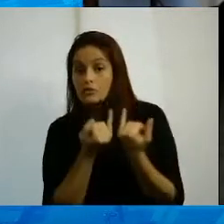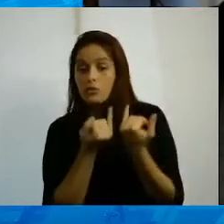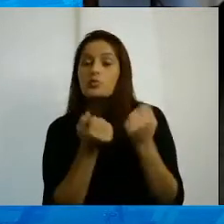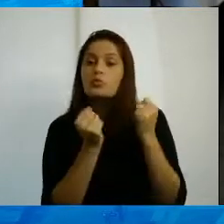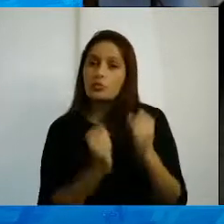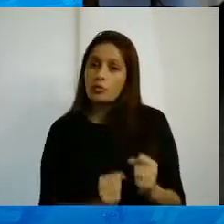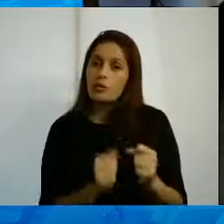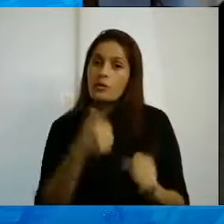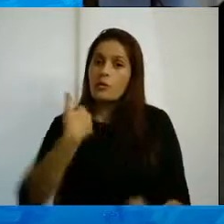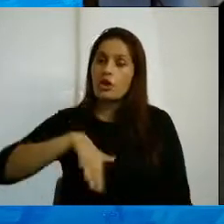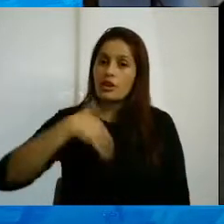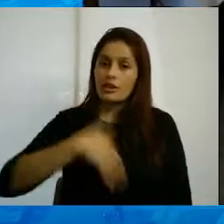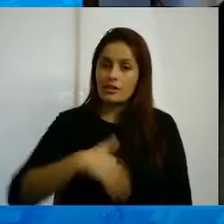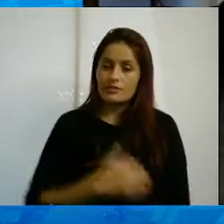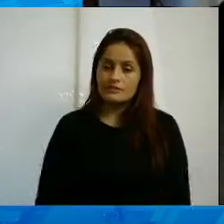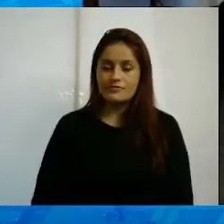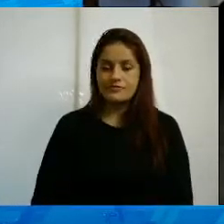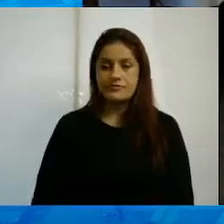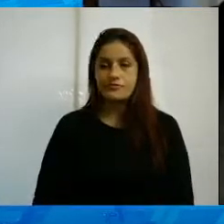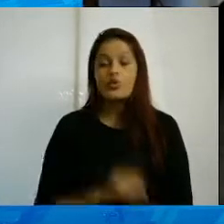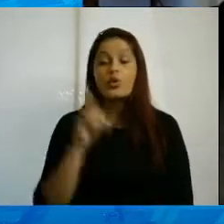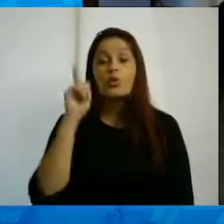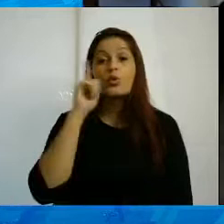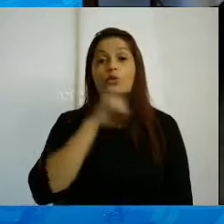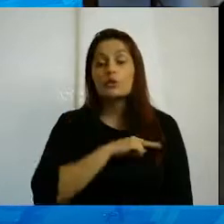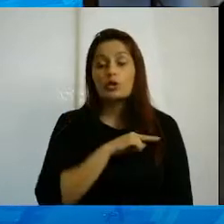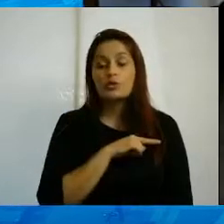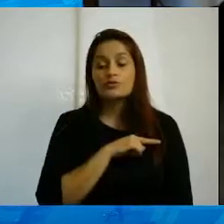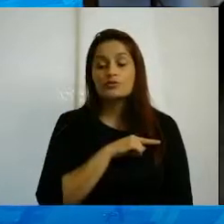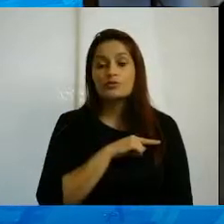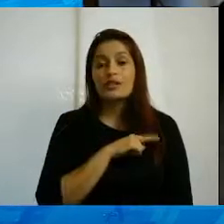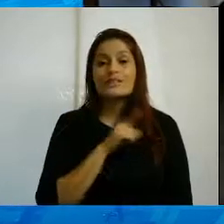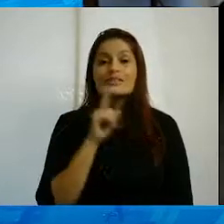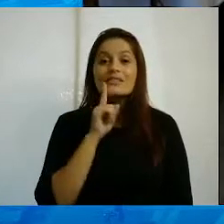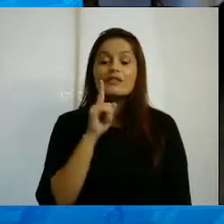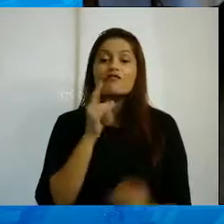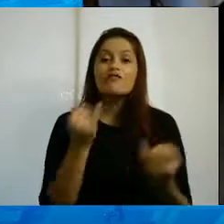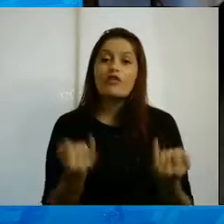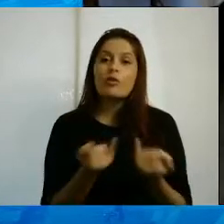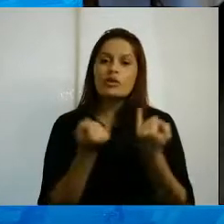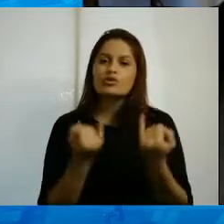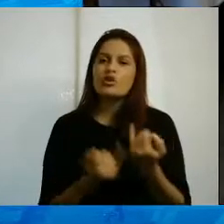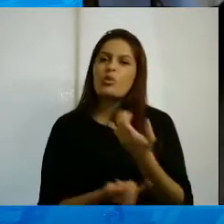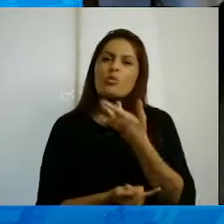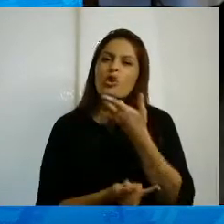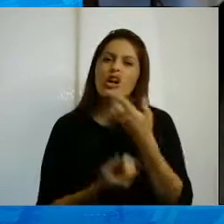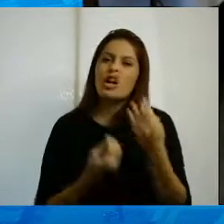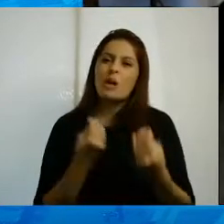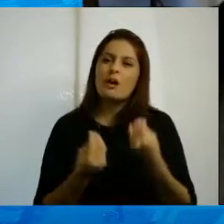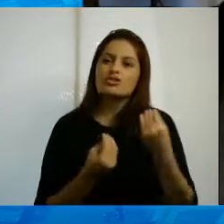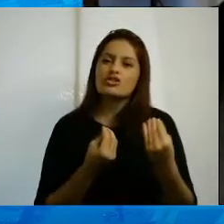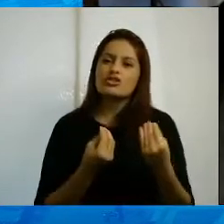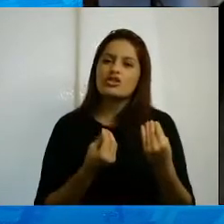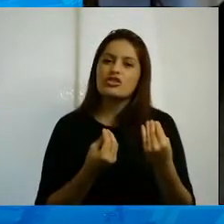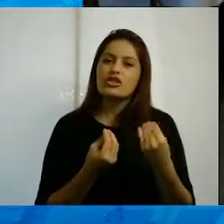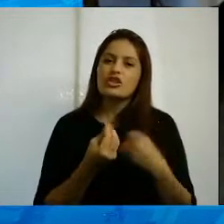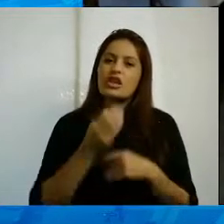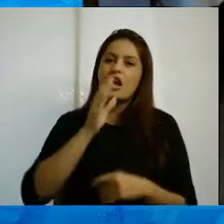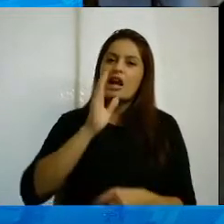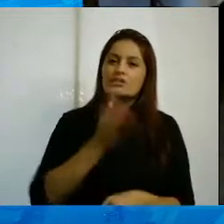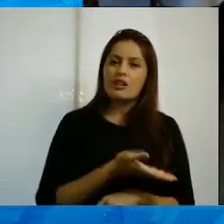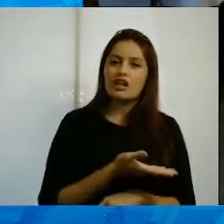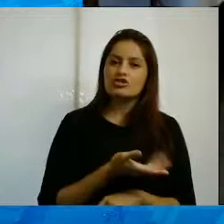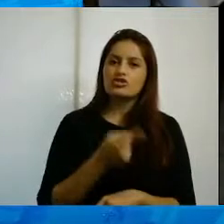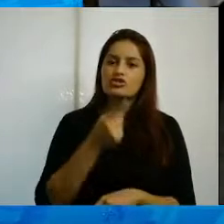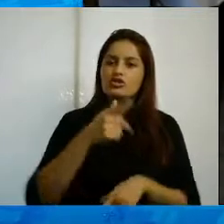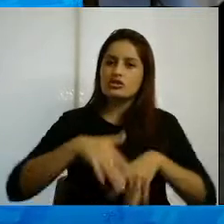bastante importante. Y por último, alcaldesa, tener información sobre por qué sucedió la cancelación de las actividades culturales en el Centro Cultural Teatro